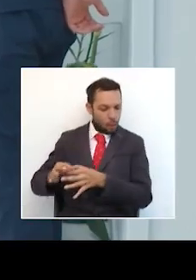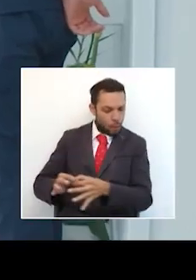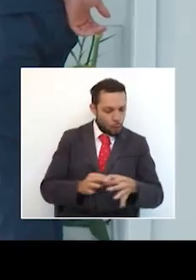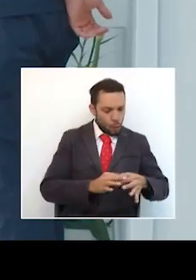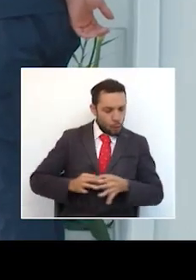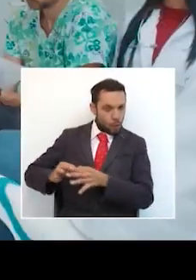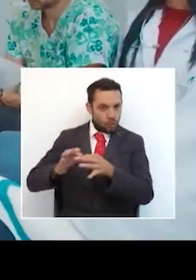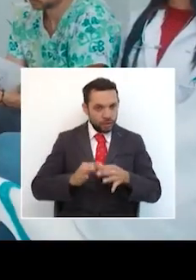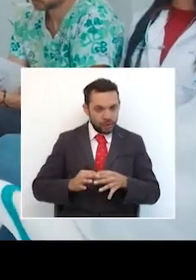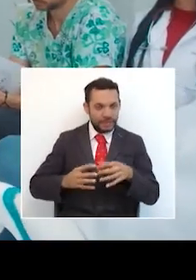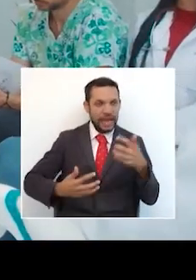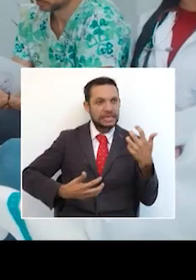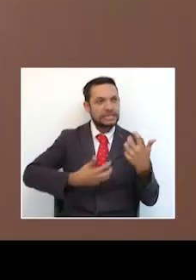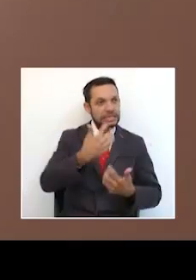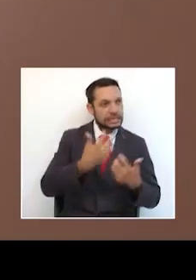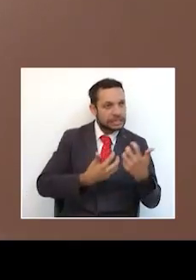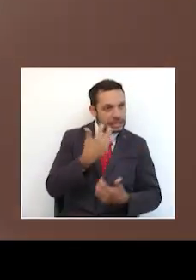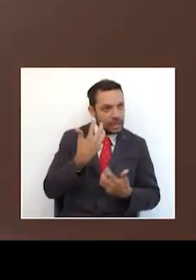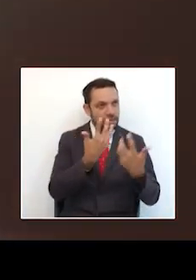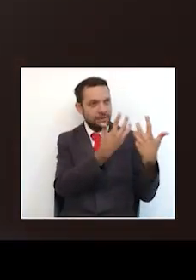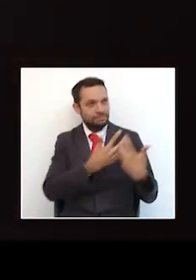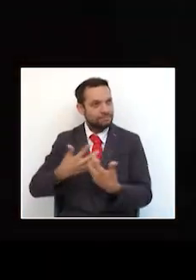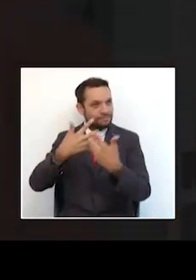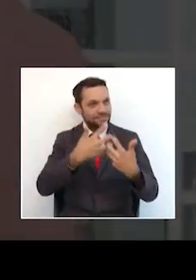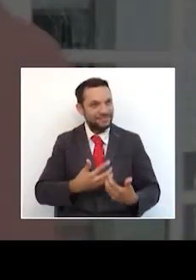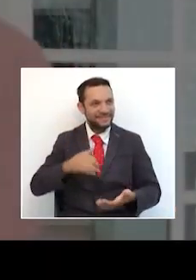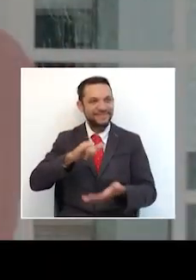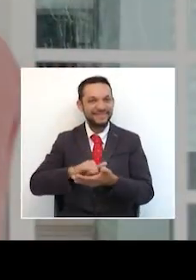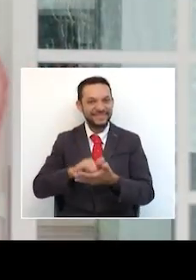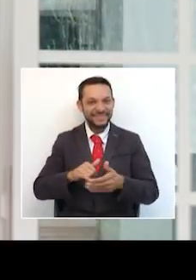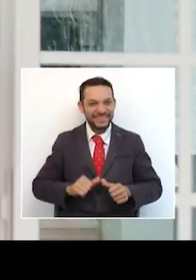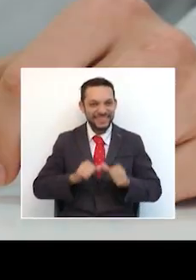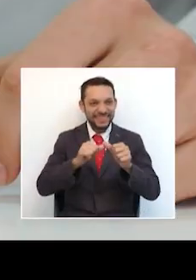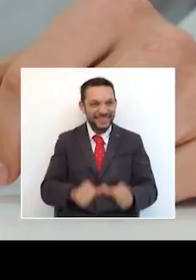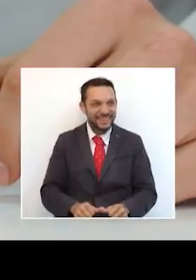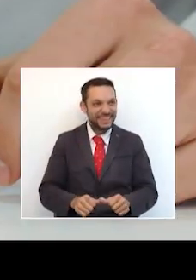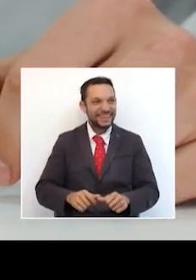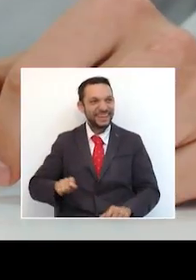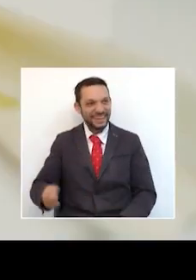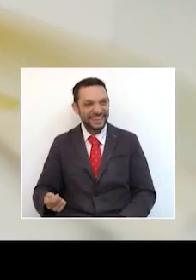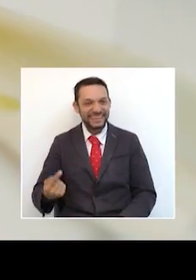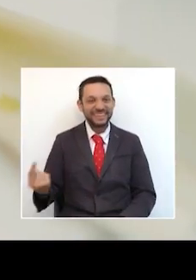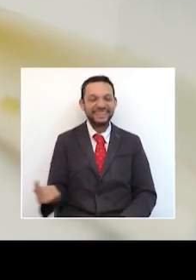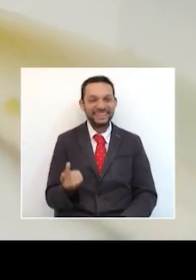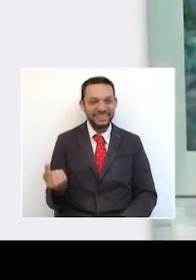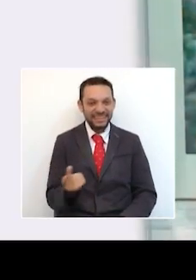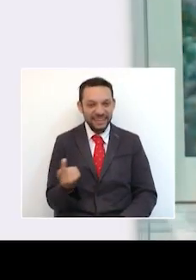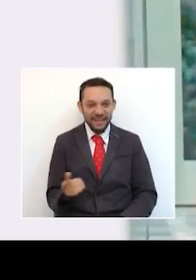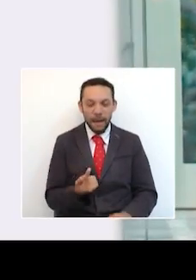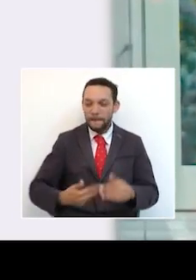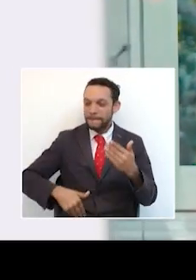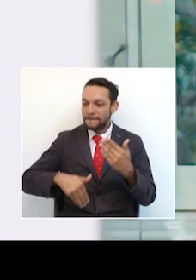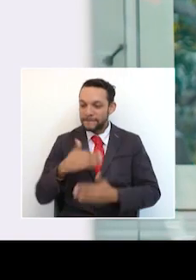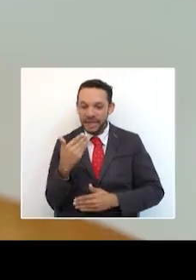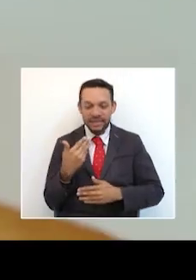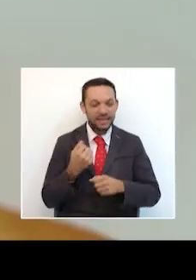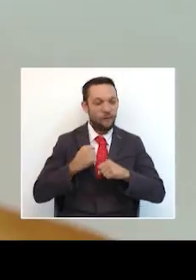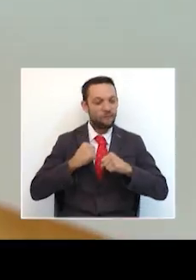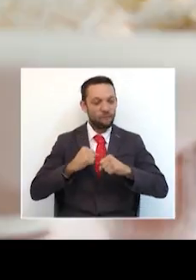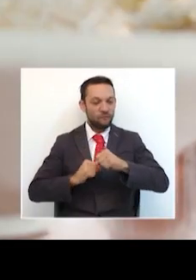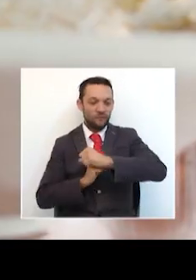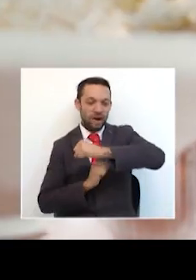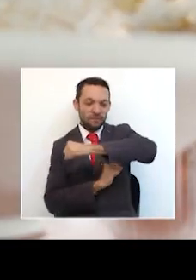En la comida sucede lo mismo. Cuando yo realizo un batido, estoy haciendo una sinergia de unas